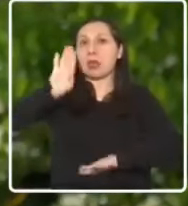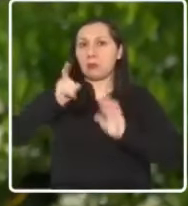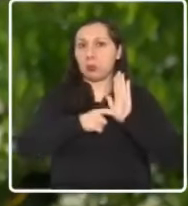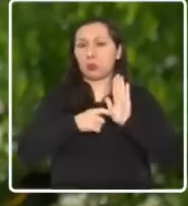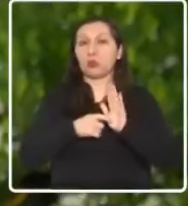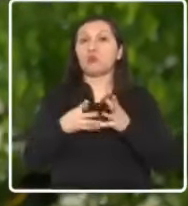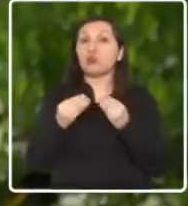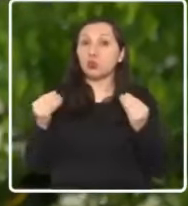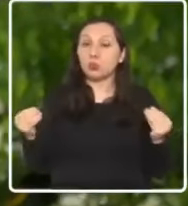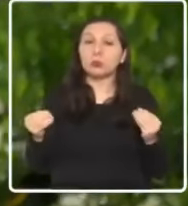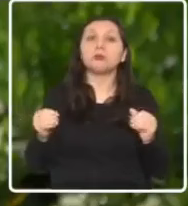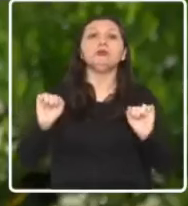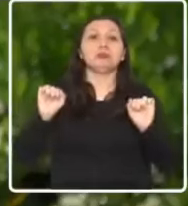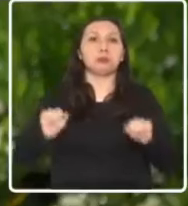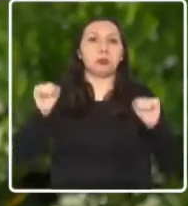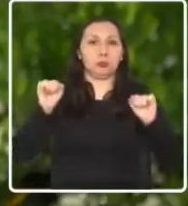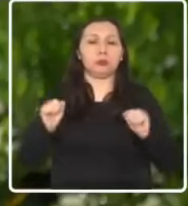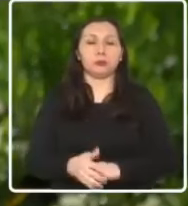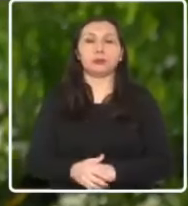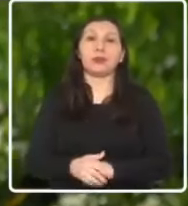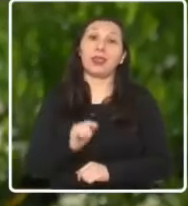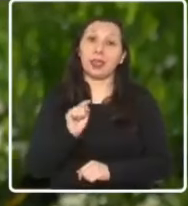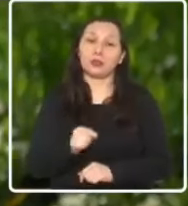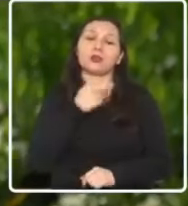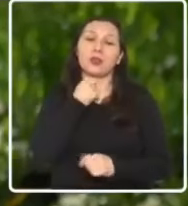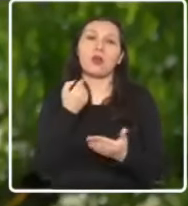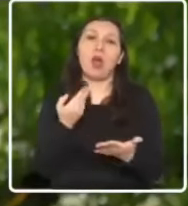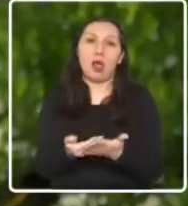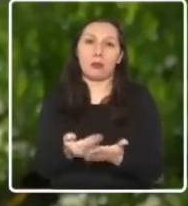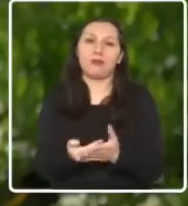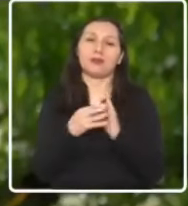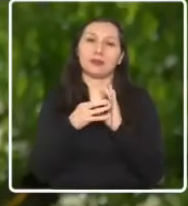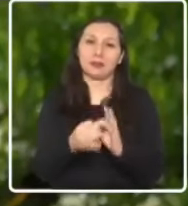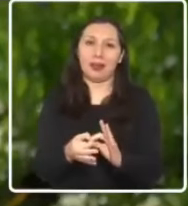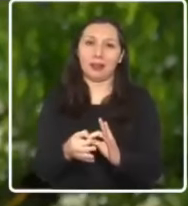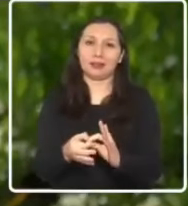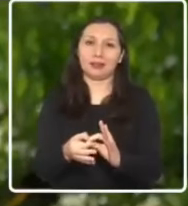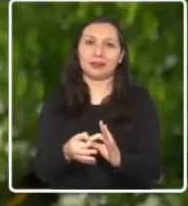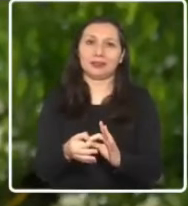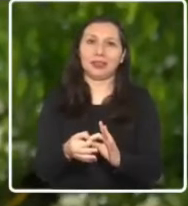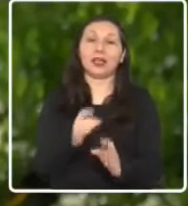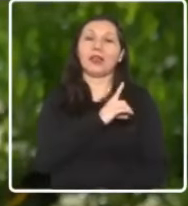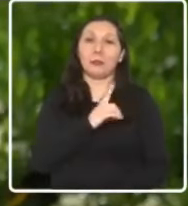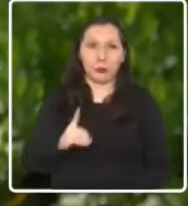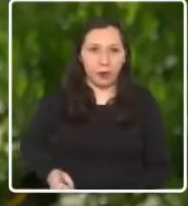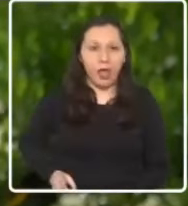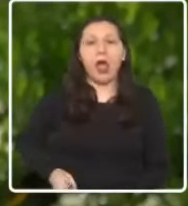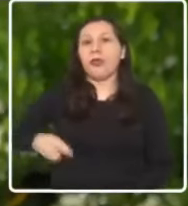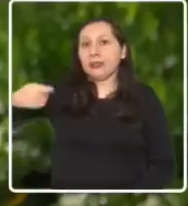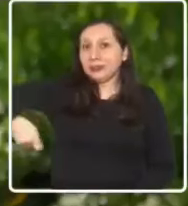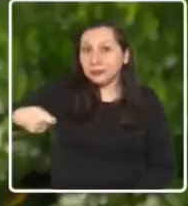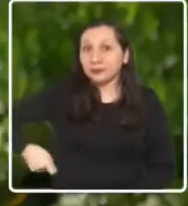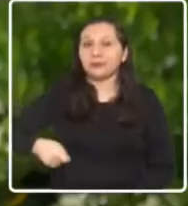Congreso, muchas de ellas por unanimidad. Así que quiero aprovechar de agradecer a los diputados, diputadas,